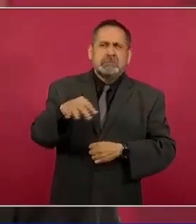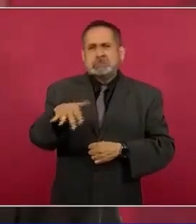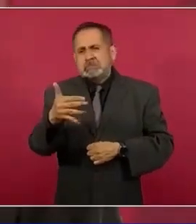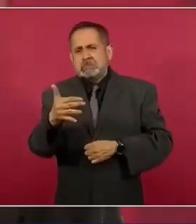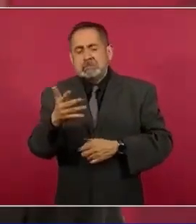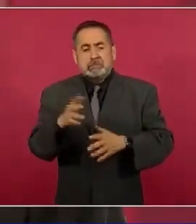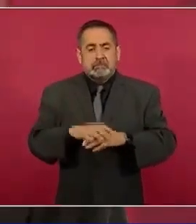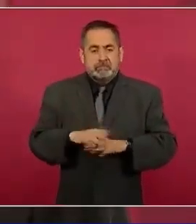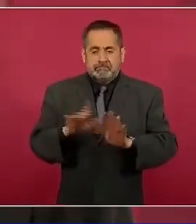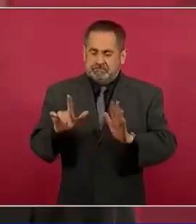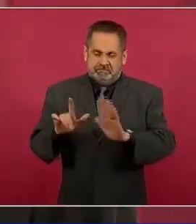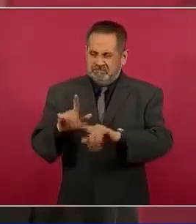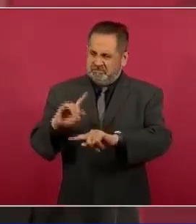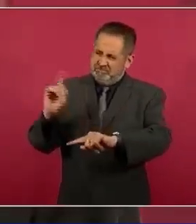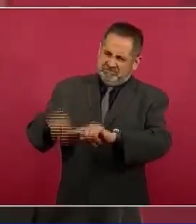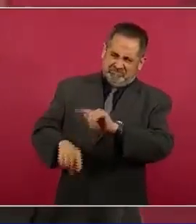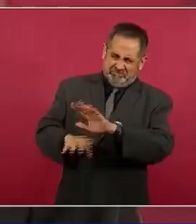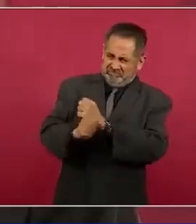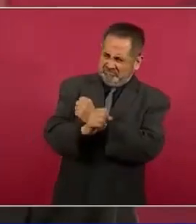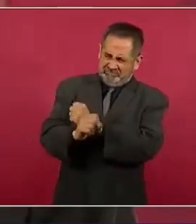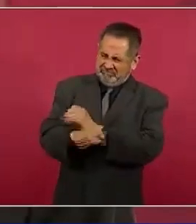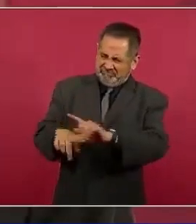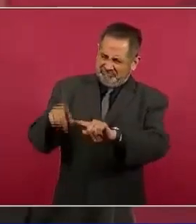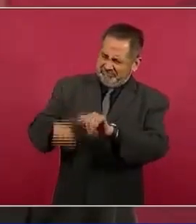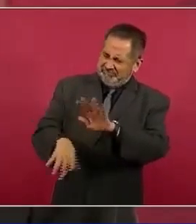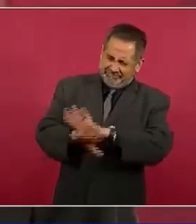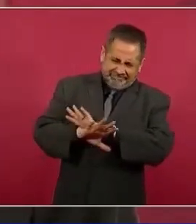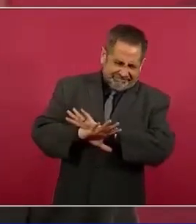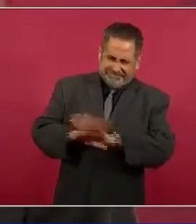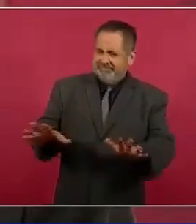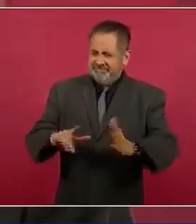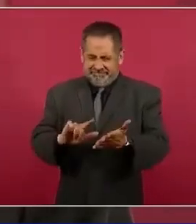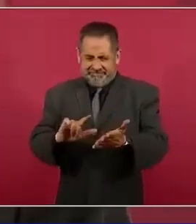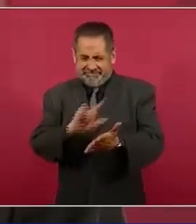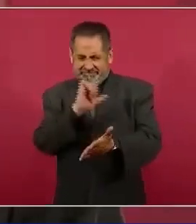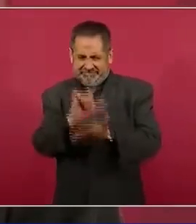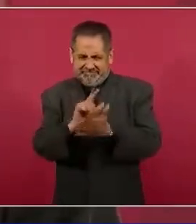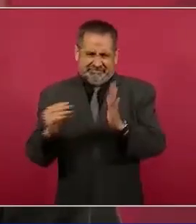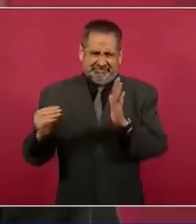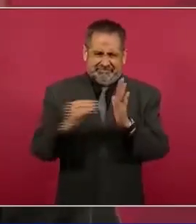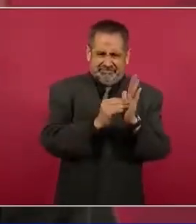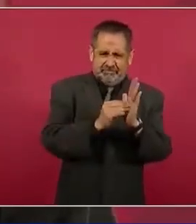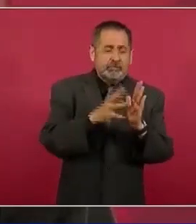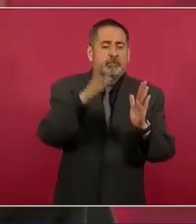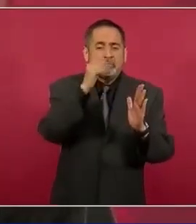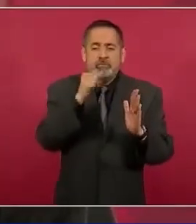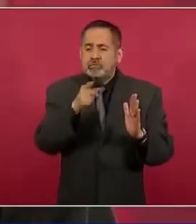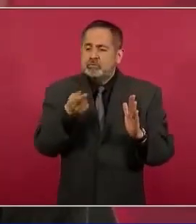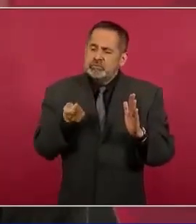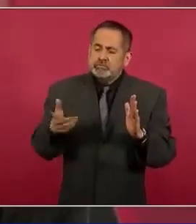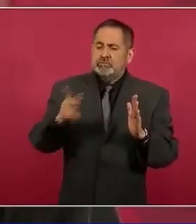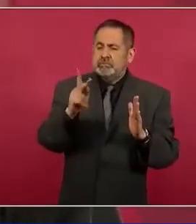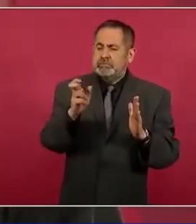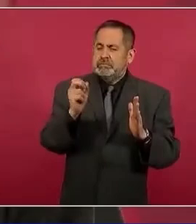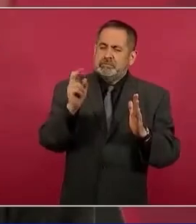1914, 1915 que es abolida la esclavitud con leyes contra el peonaje.